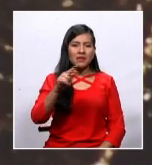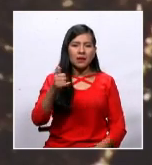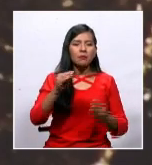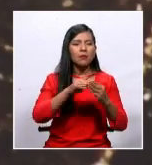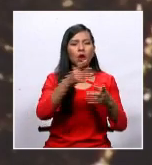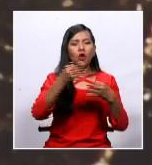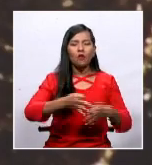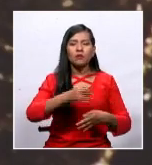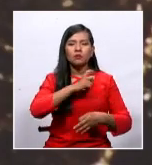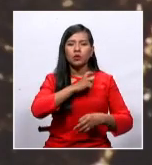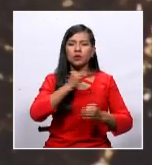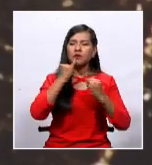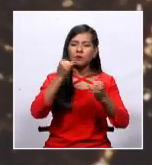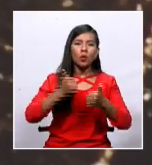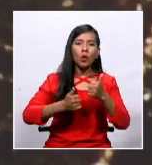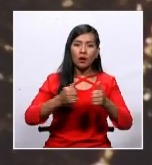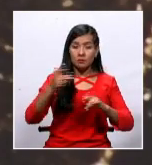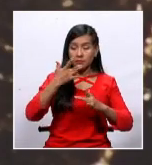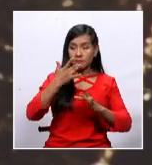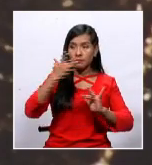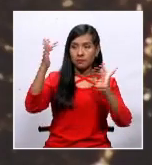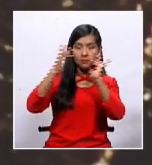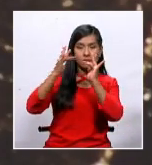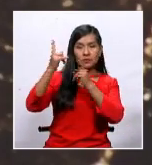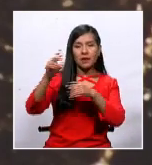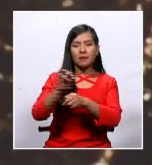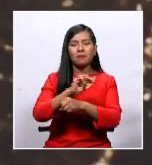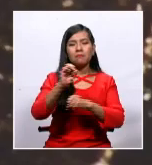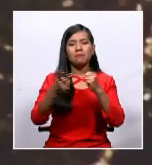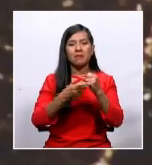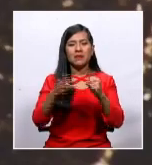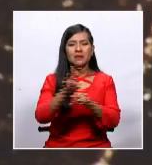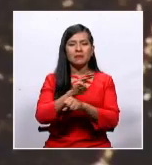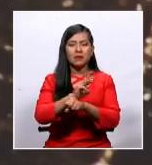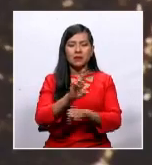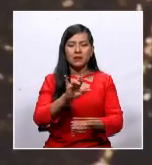tiene? Vamos a establecer contacto con el viceministro Ríos, viceministro de Seguridad Ciudadana.